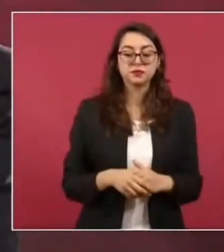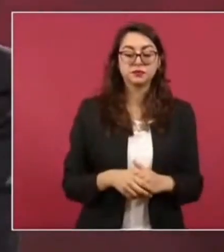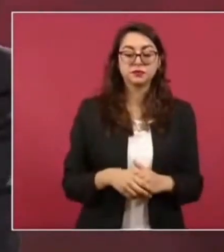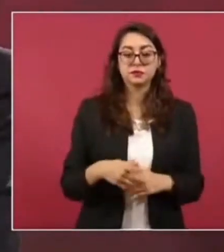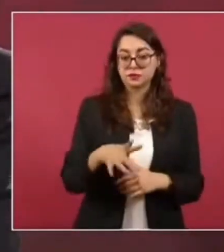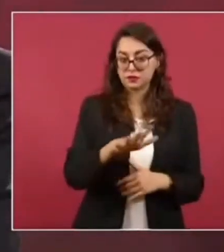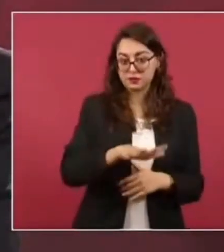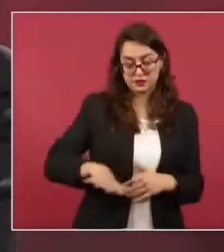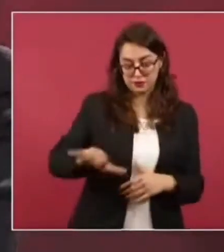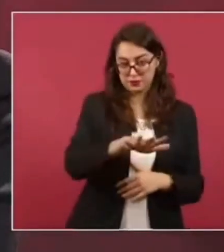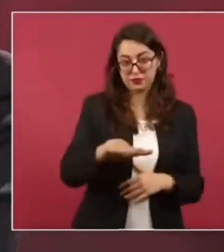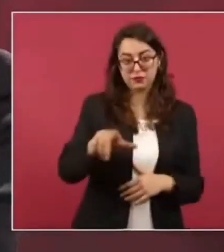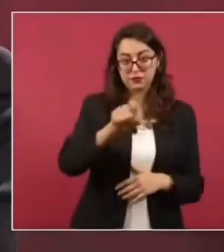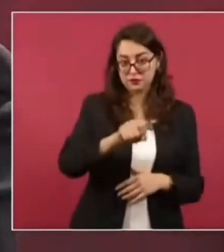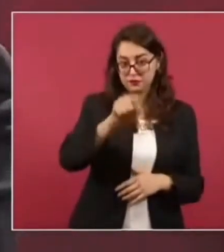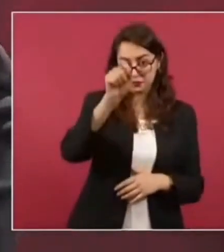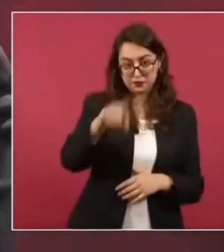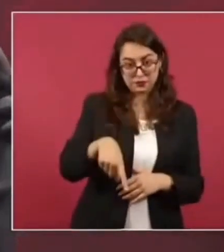mismo,